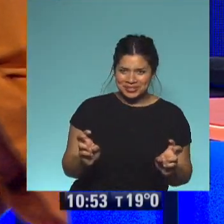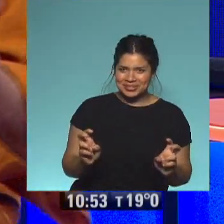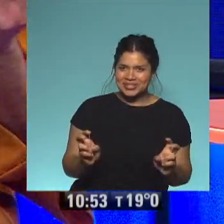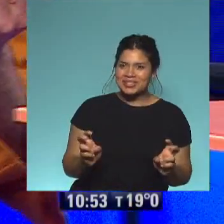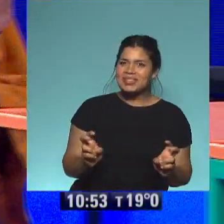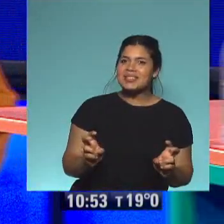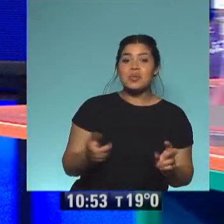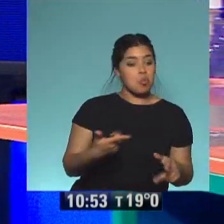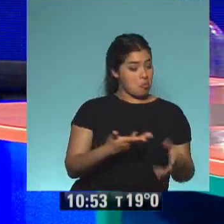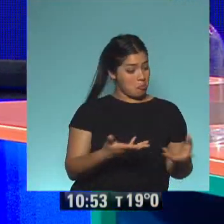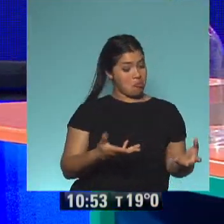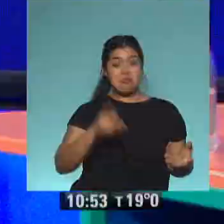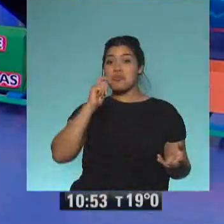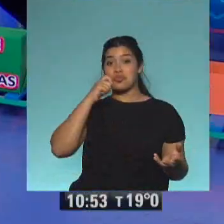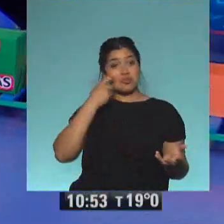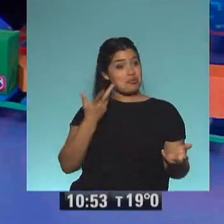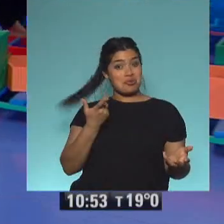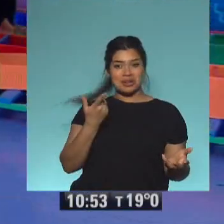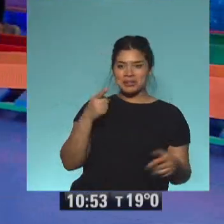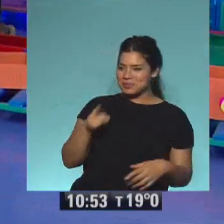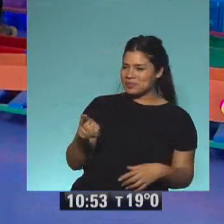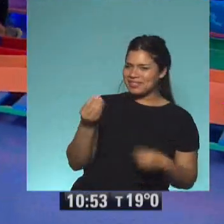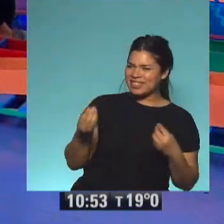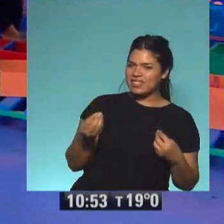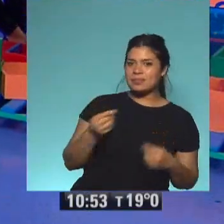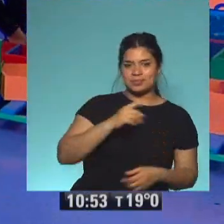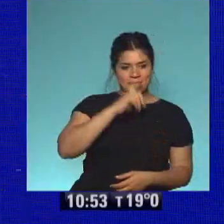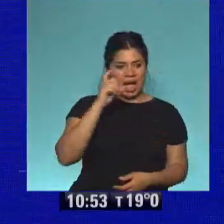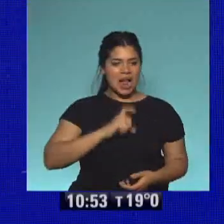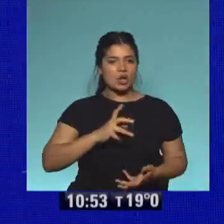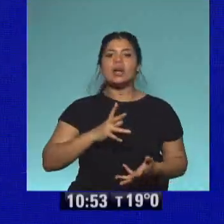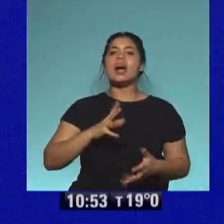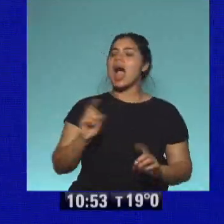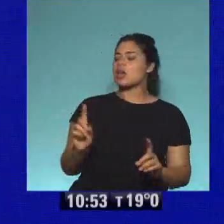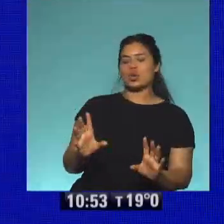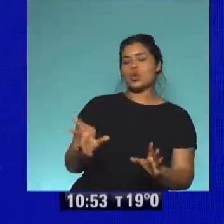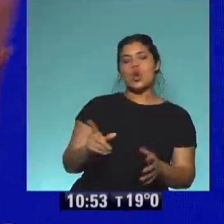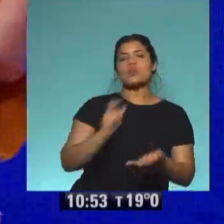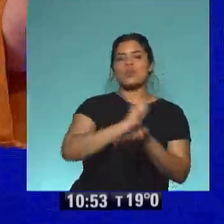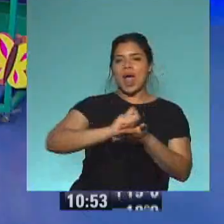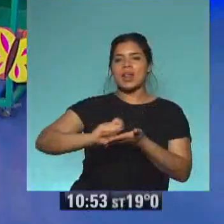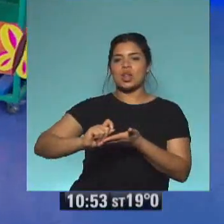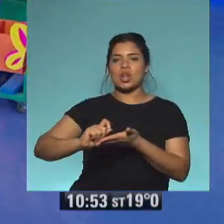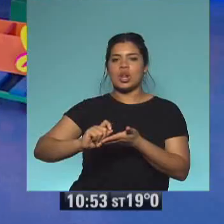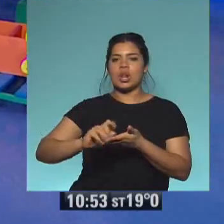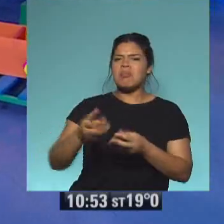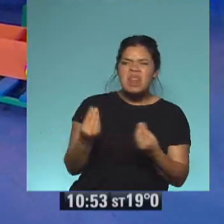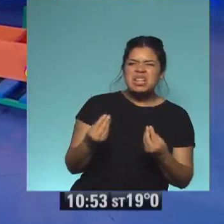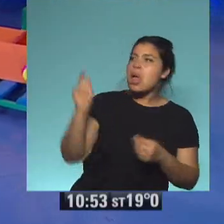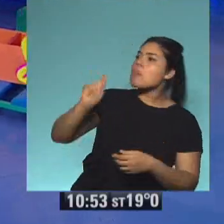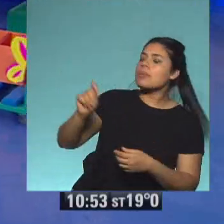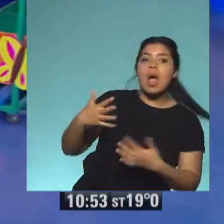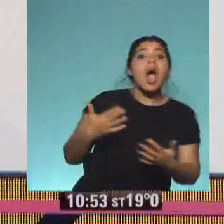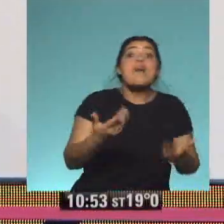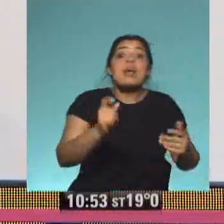¡Oh, qué lindo invento! La verdad es que... ¿Y esto qué es? Alcohol en gel. Ah, no. Marcador. ¿Un marcador? ¿Y para qué sirve? Puede para escribir. El globo. A ver. ¿Dónde